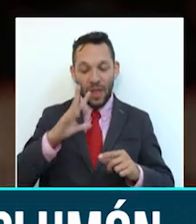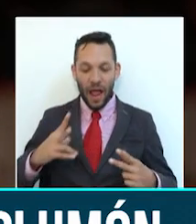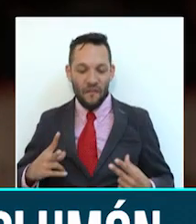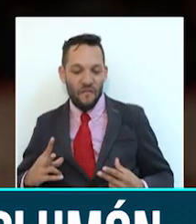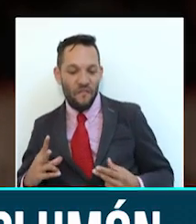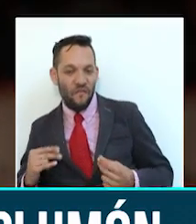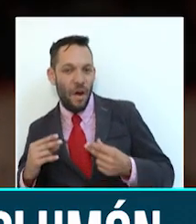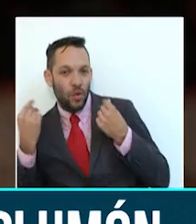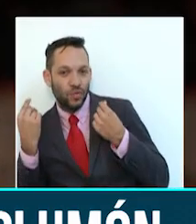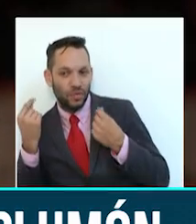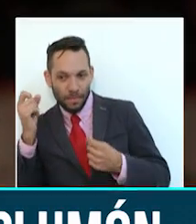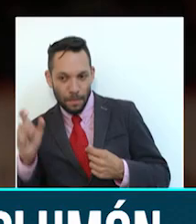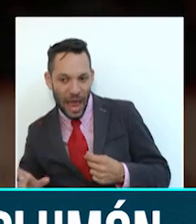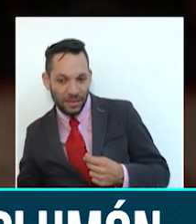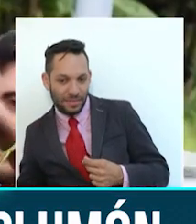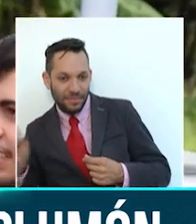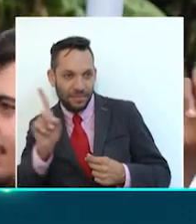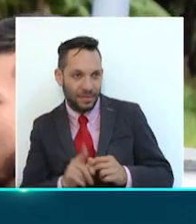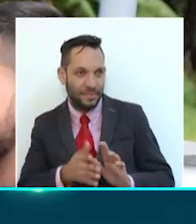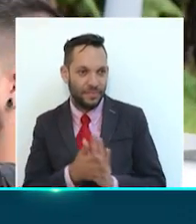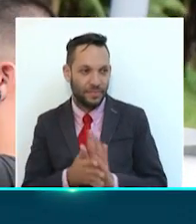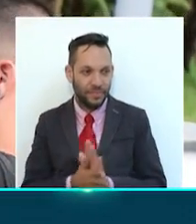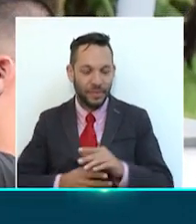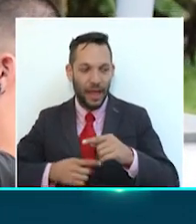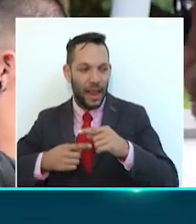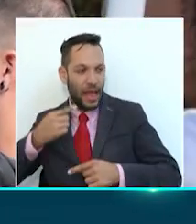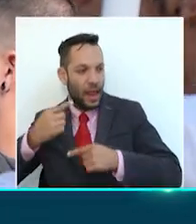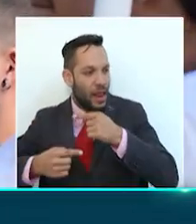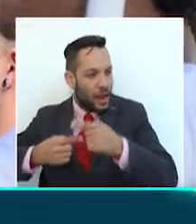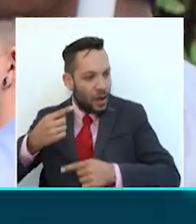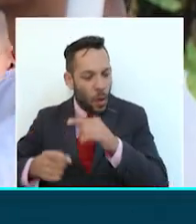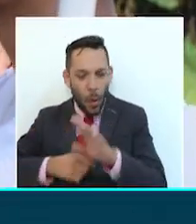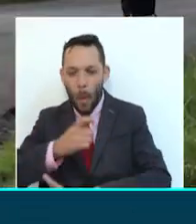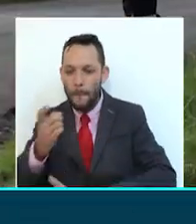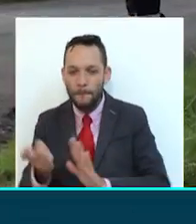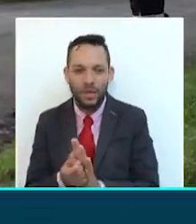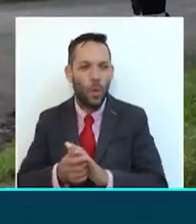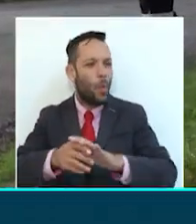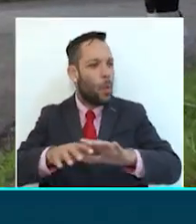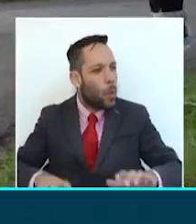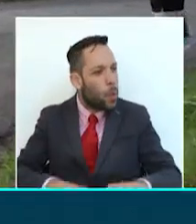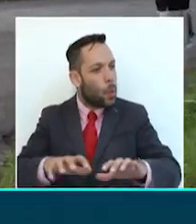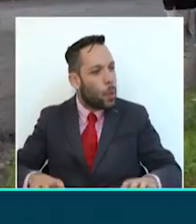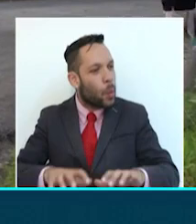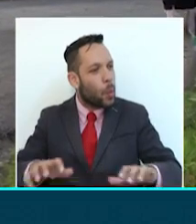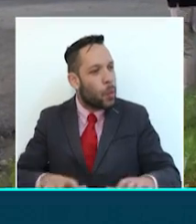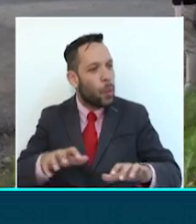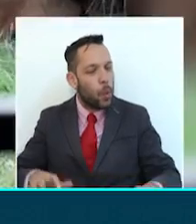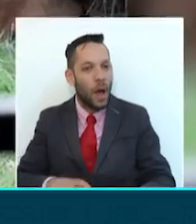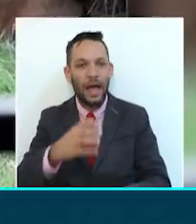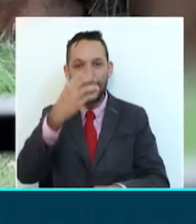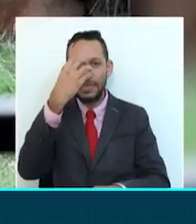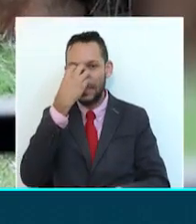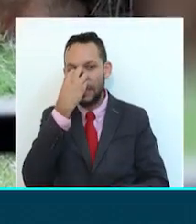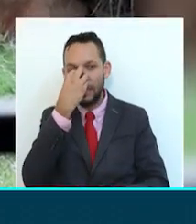que está pues planteado para la serie. La historia se basa en todos los acontecimientos que suceden debido a la llegada de un circo